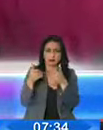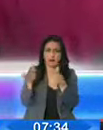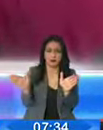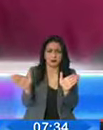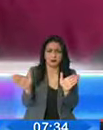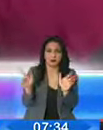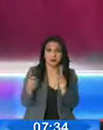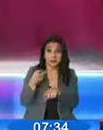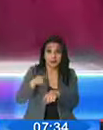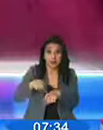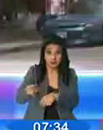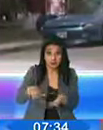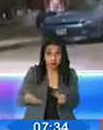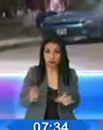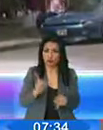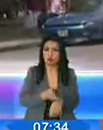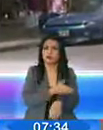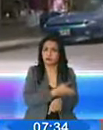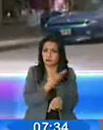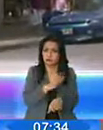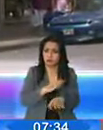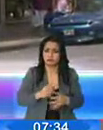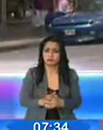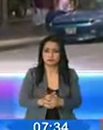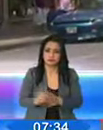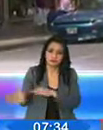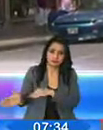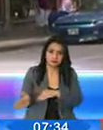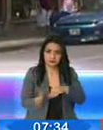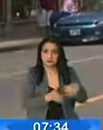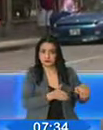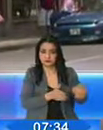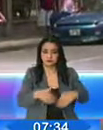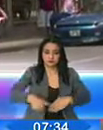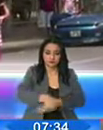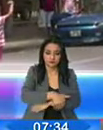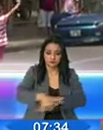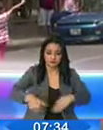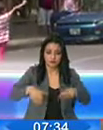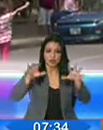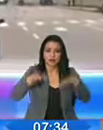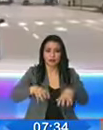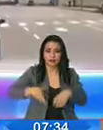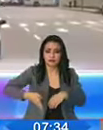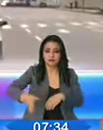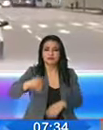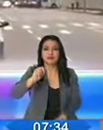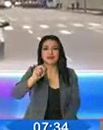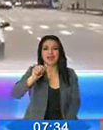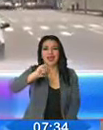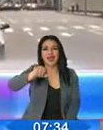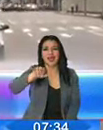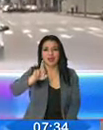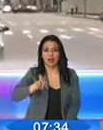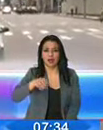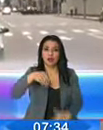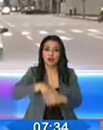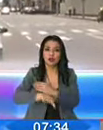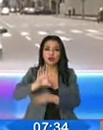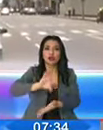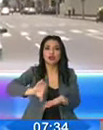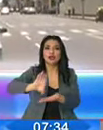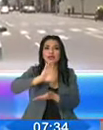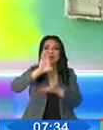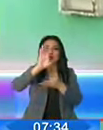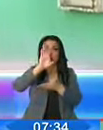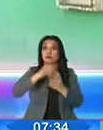el primer muerto que ha pasado. Mientras que en las calles Leonidas Plaza, entre Febres Cordero y Capitán Nájera, dentro de un colegio religioso, un